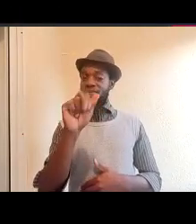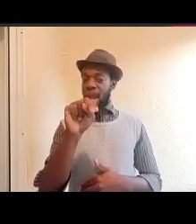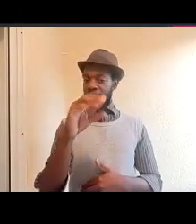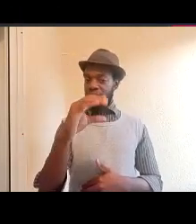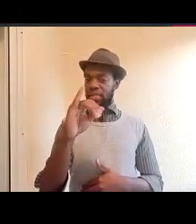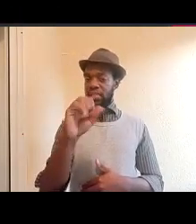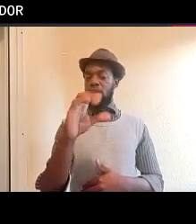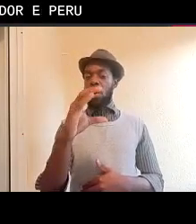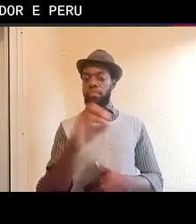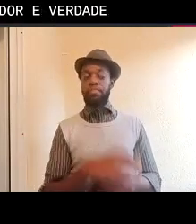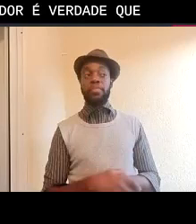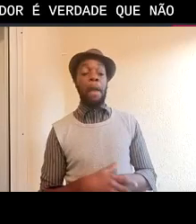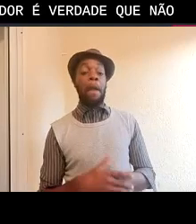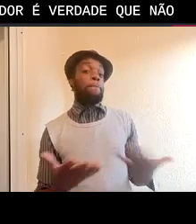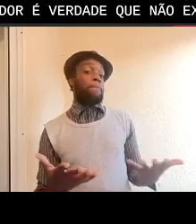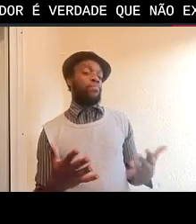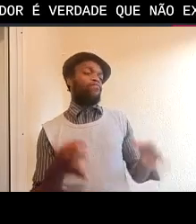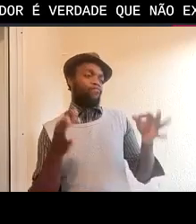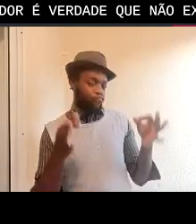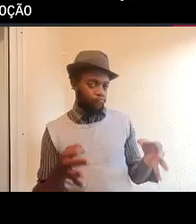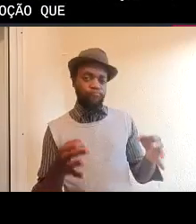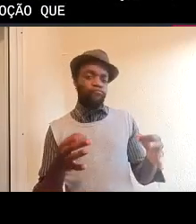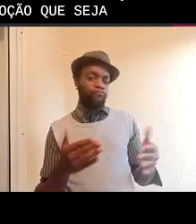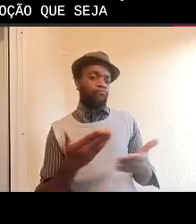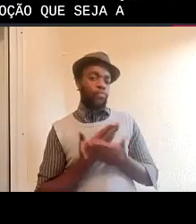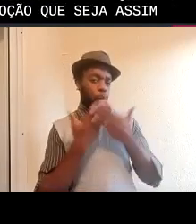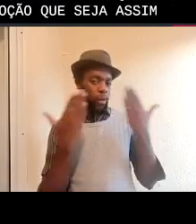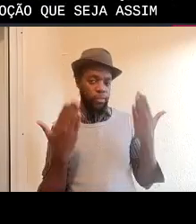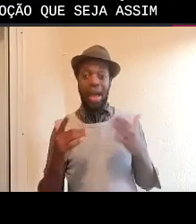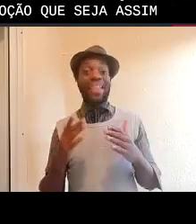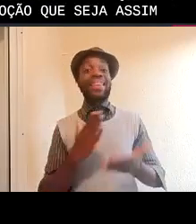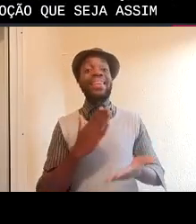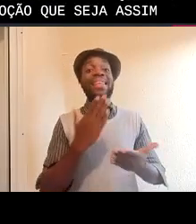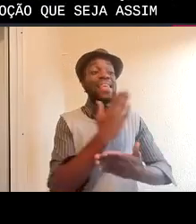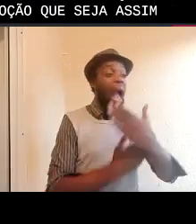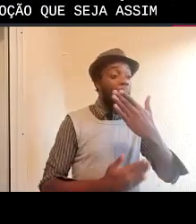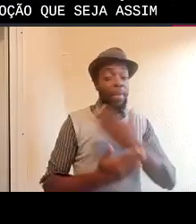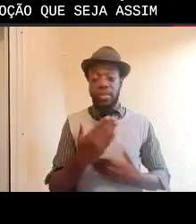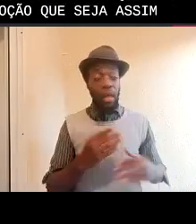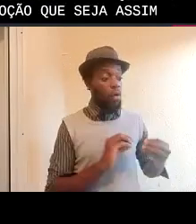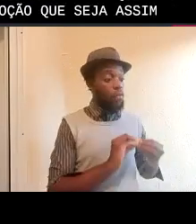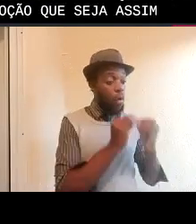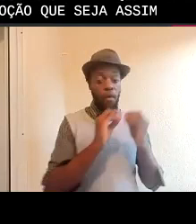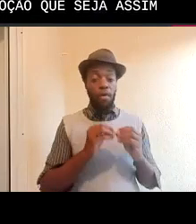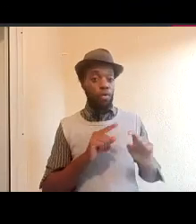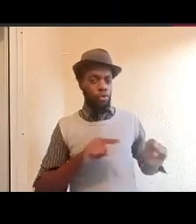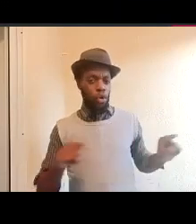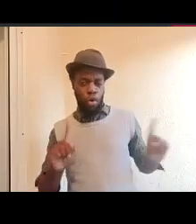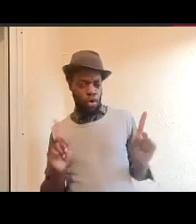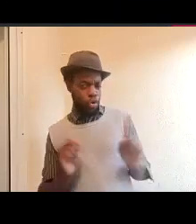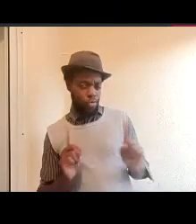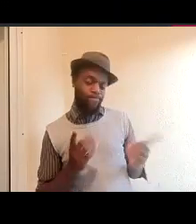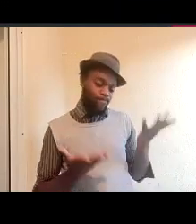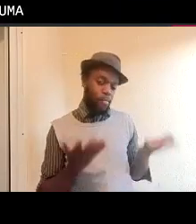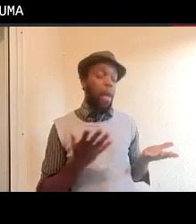no existe información accesible para todos los tipos de discapacidad, sí cuenta el Ministerio de Salud